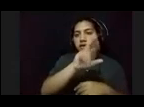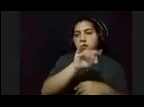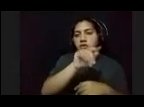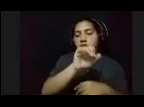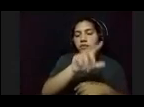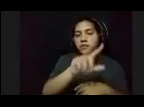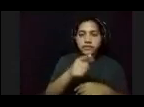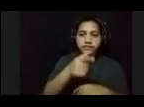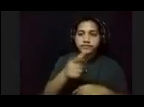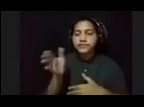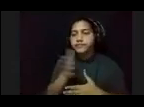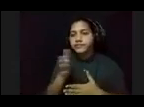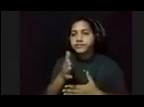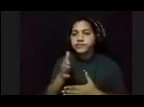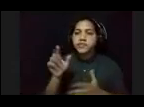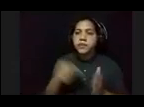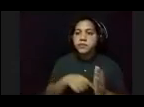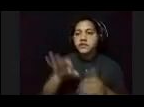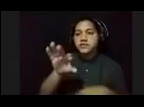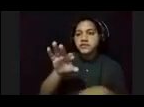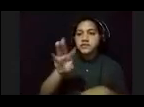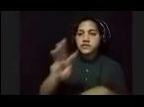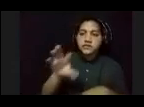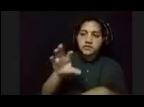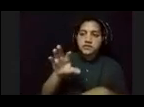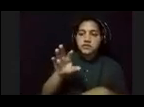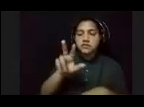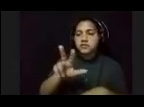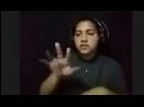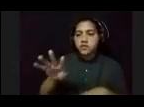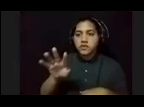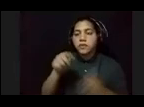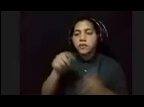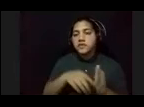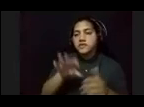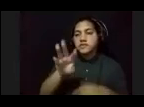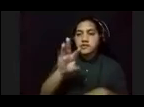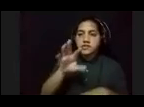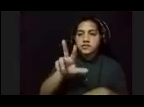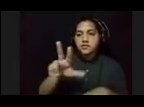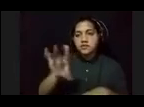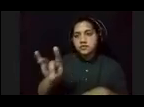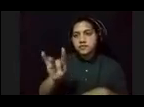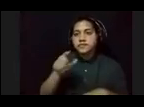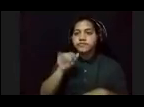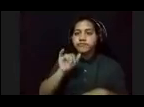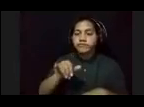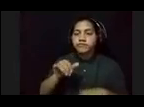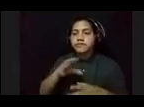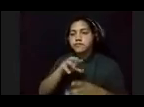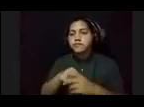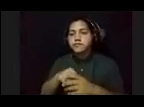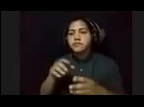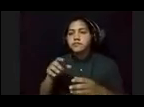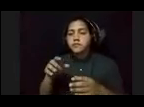1634 y 1638, se construyó el primer cerco amurallado que definió la ciudad intramuros.